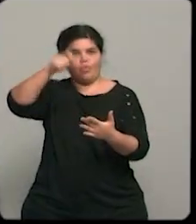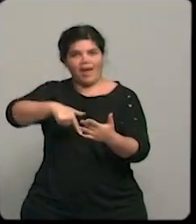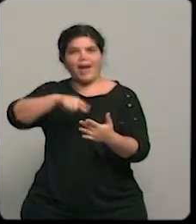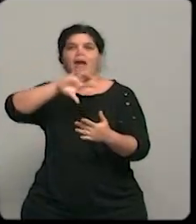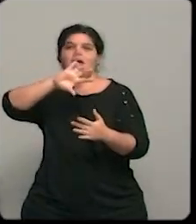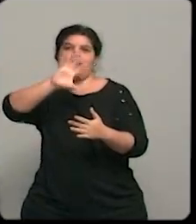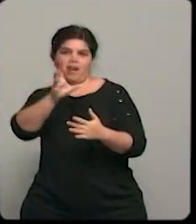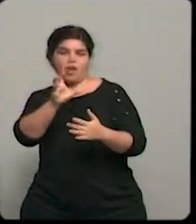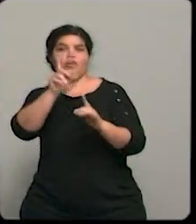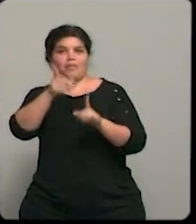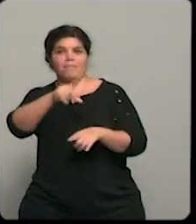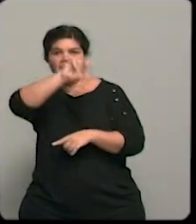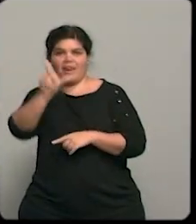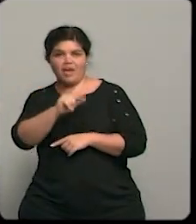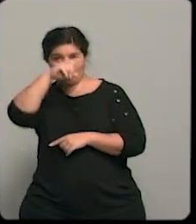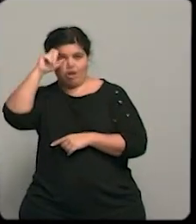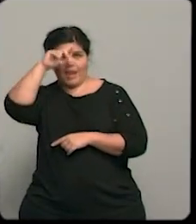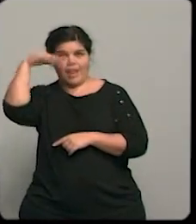internacional.